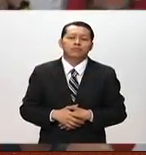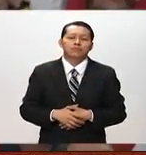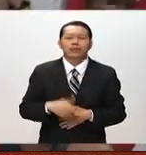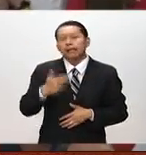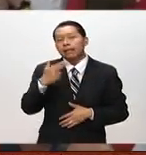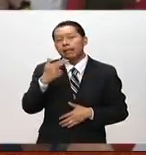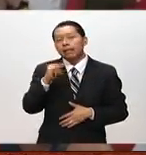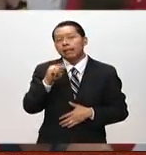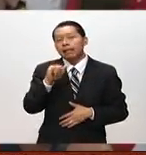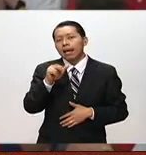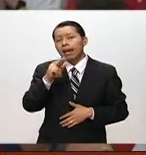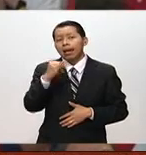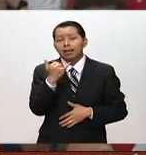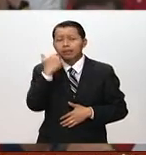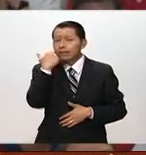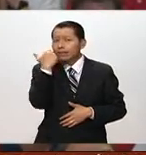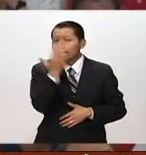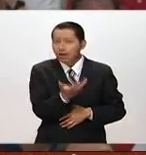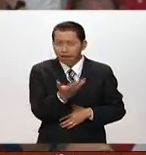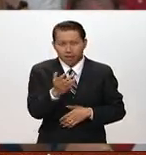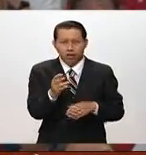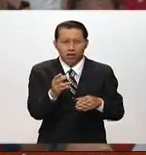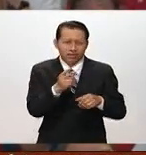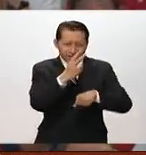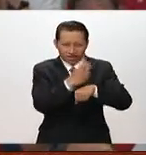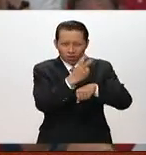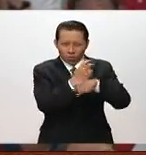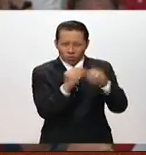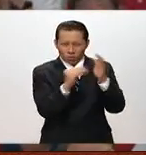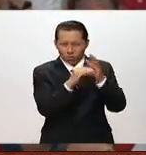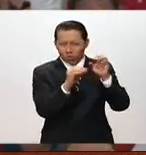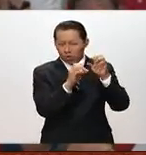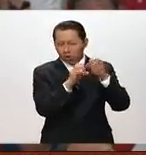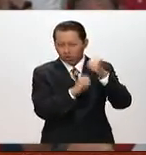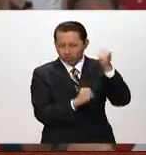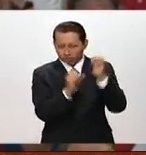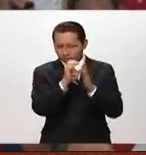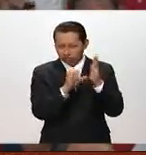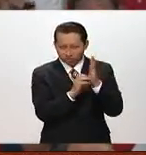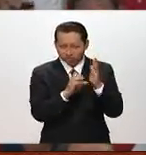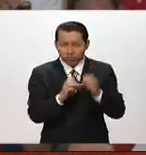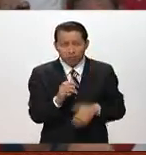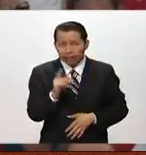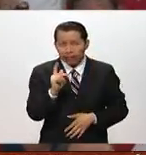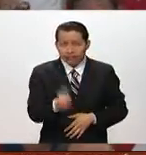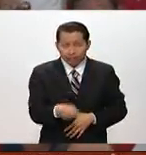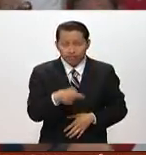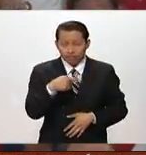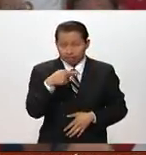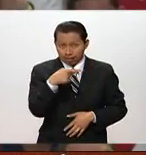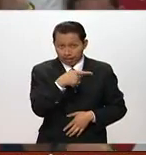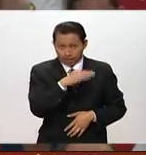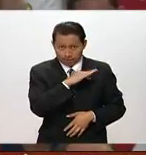Hillary quiere básicamente abolir la segunda enmienda. Por cierto, si ella llega